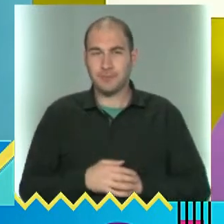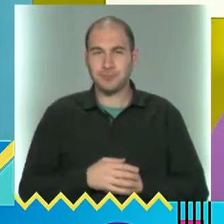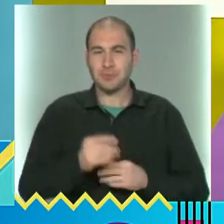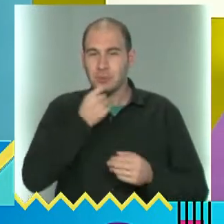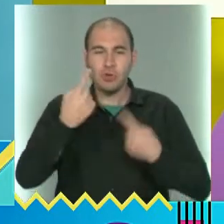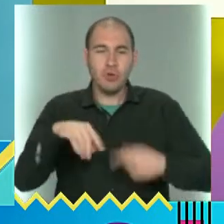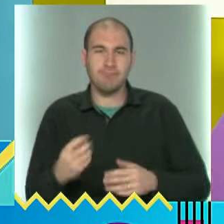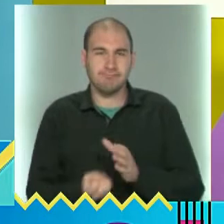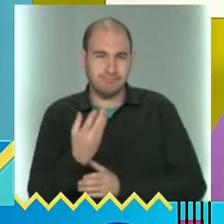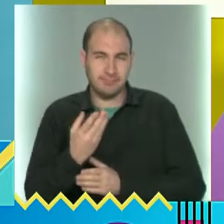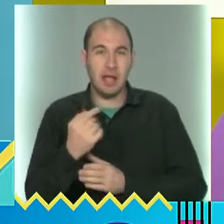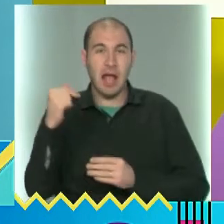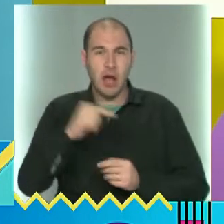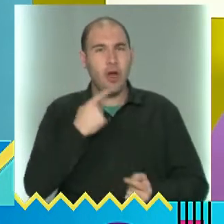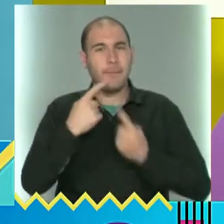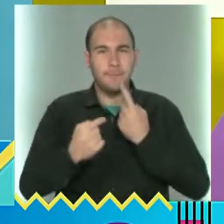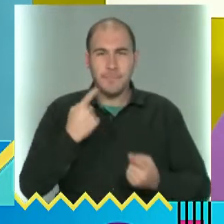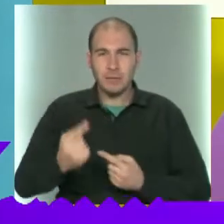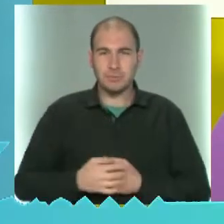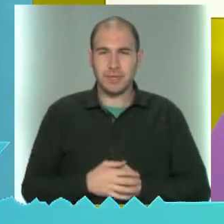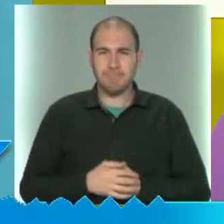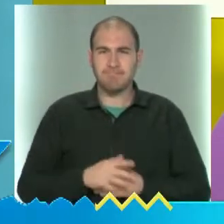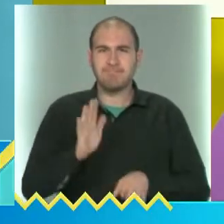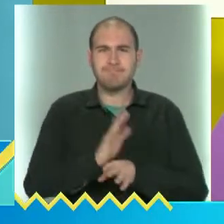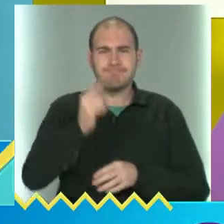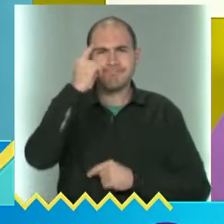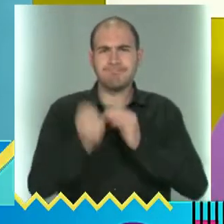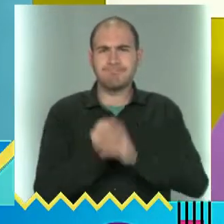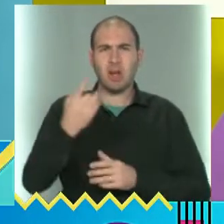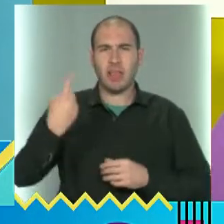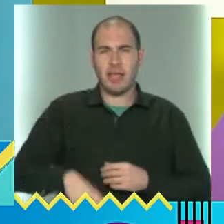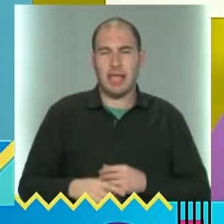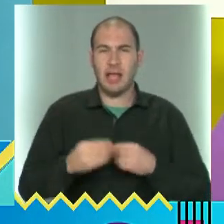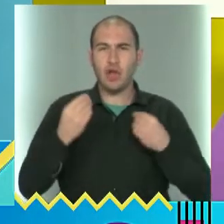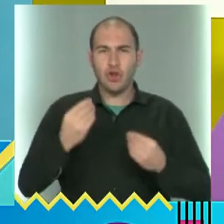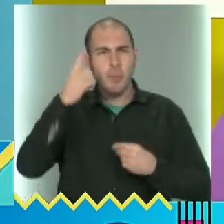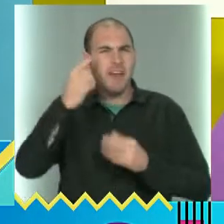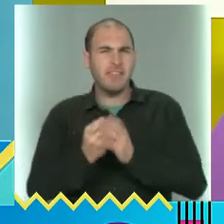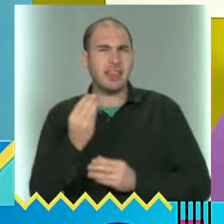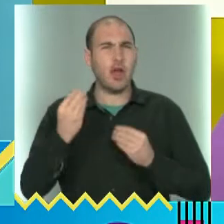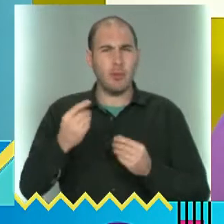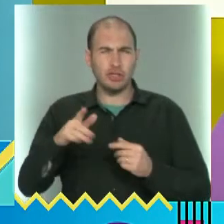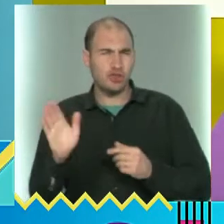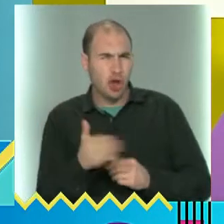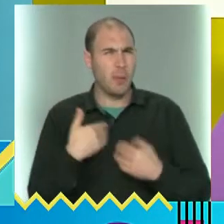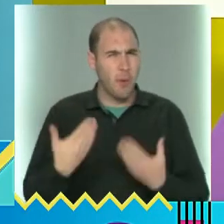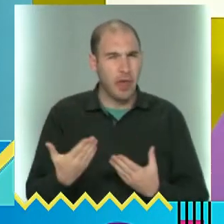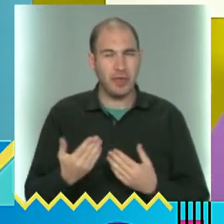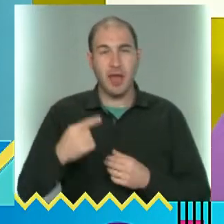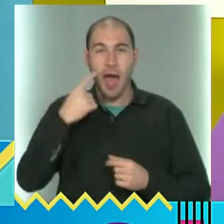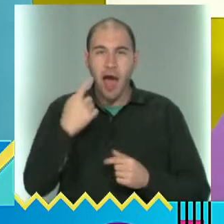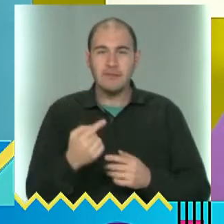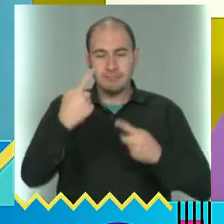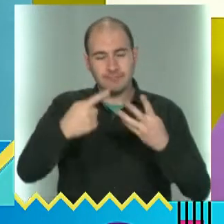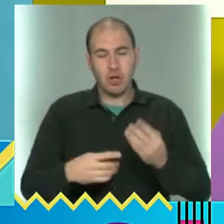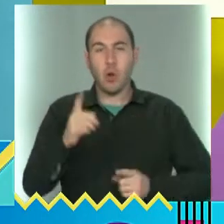algún producto. Bueno, nos vamos a ir preguntando ¿qué es ser inventor? ¿Cómo se es inventor? ¿Todos podemos serlo? Vamos a ver cuáles son